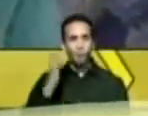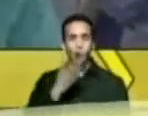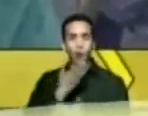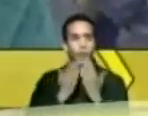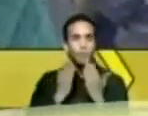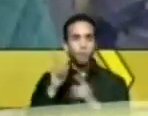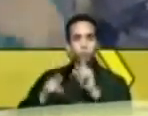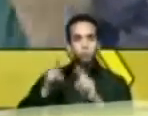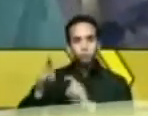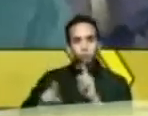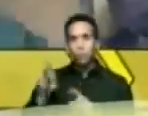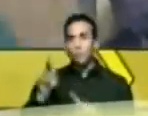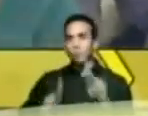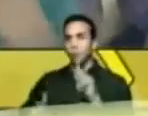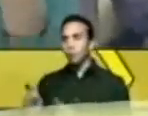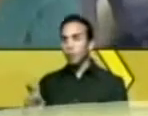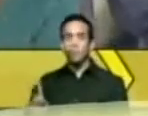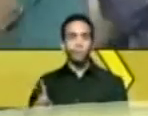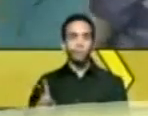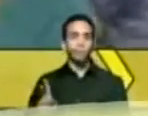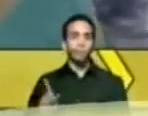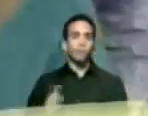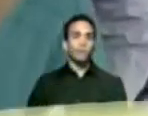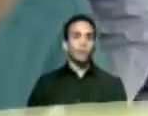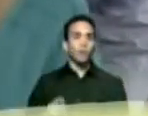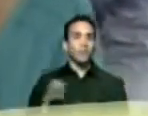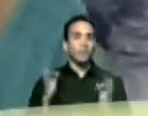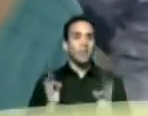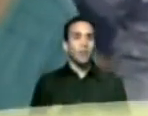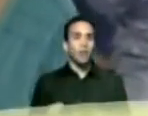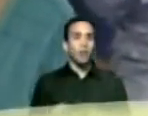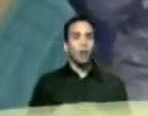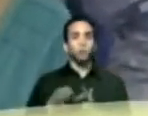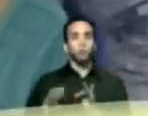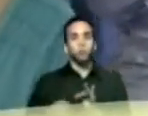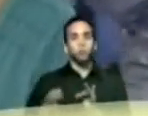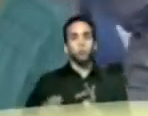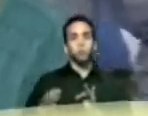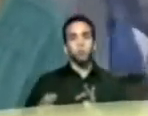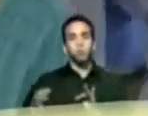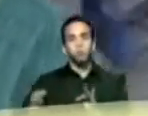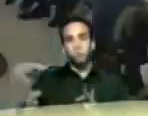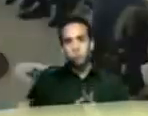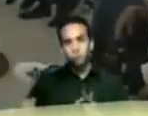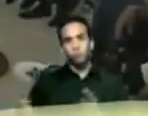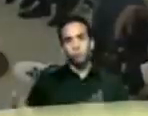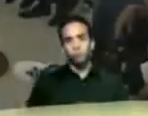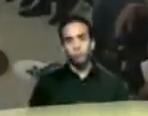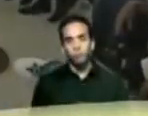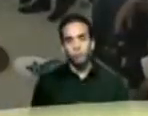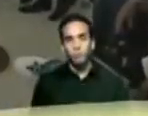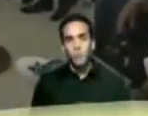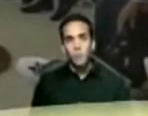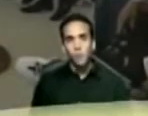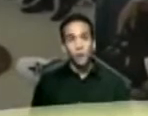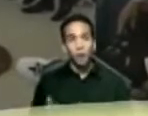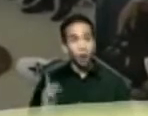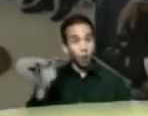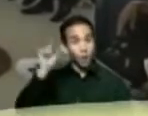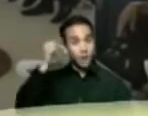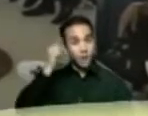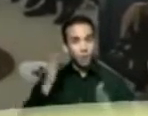interesaban participar o no, pues no sé, tuvieron que estar mucho más tiempo pagándole las personas el realojo. Allí el gobernador